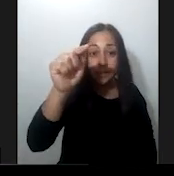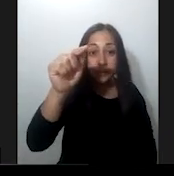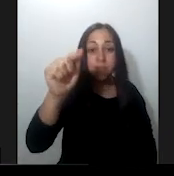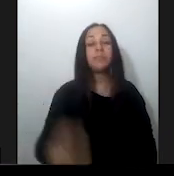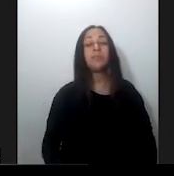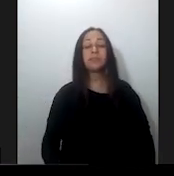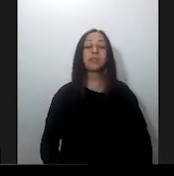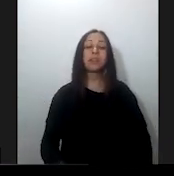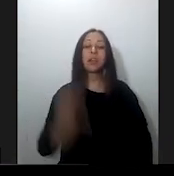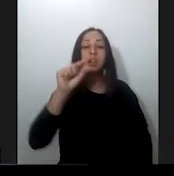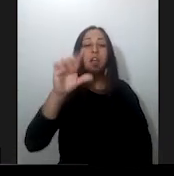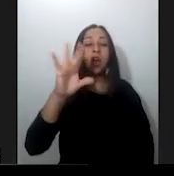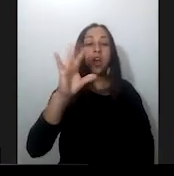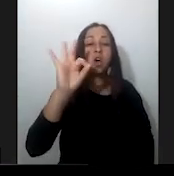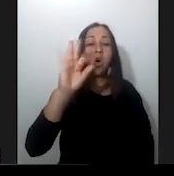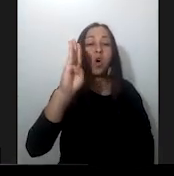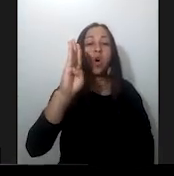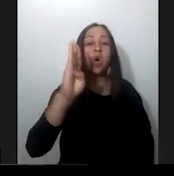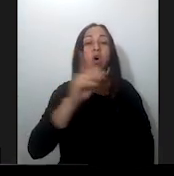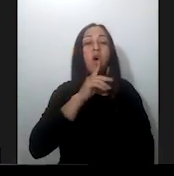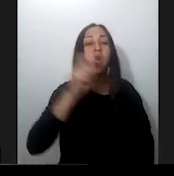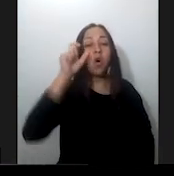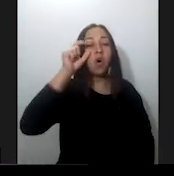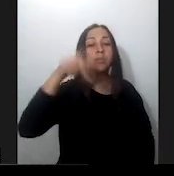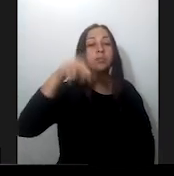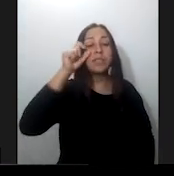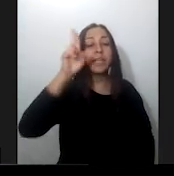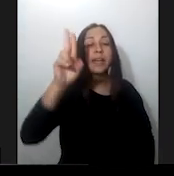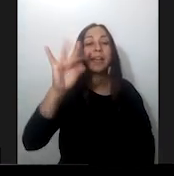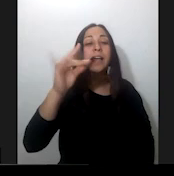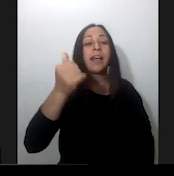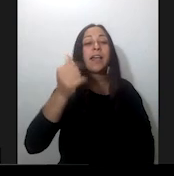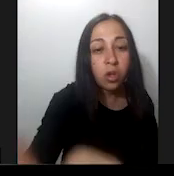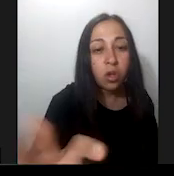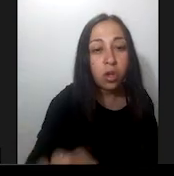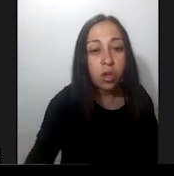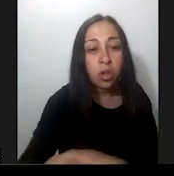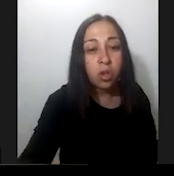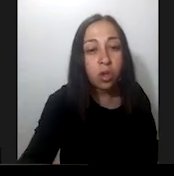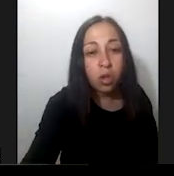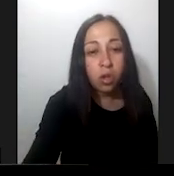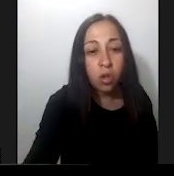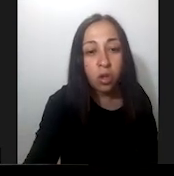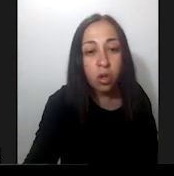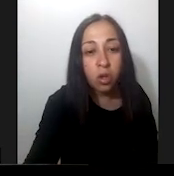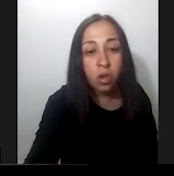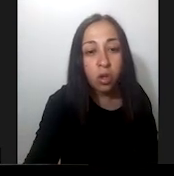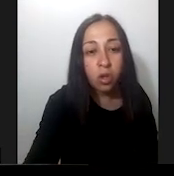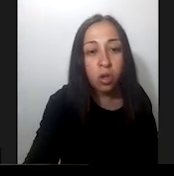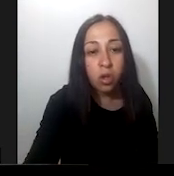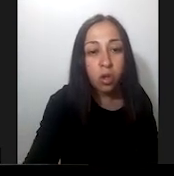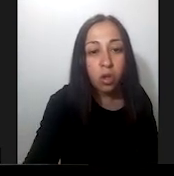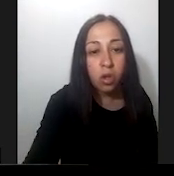datos, ¿sí? Fui a datos, obtener datos y Power Query. Entonces, si ustedes van al Power